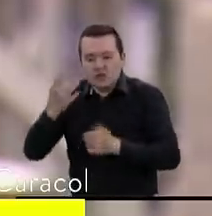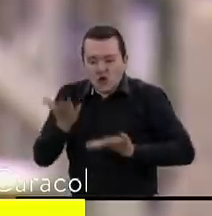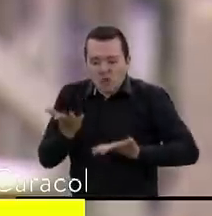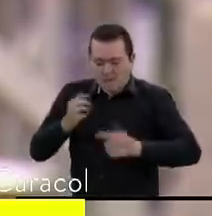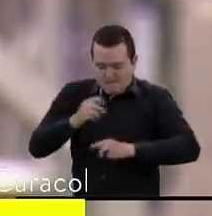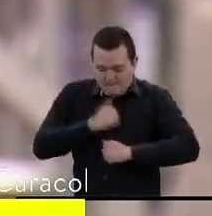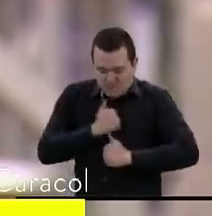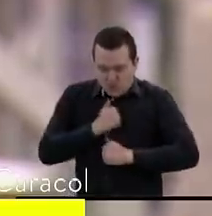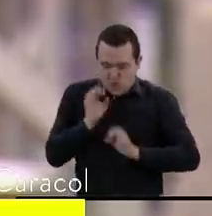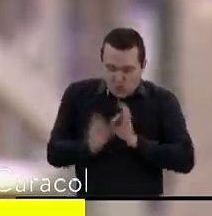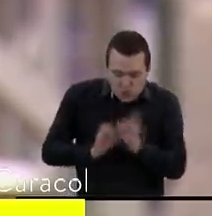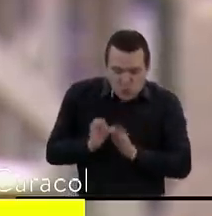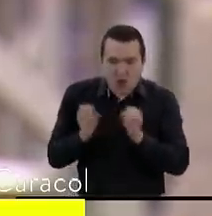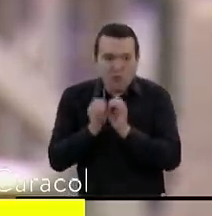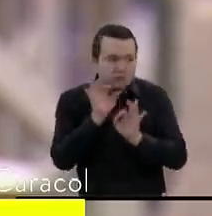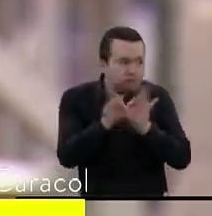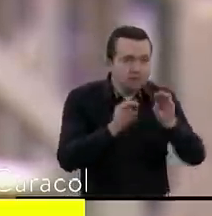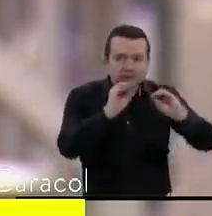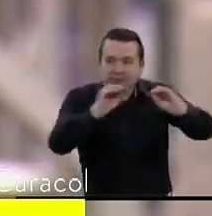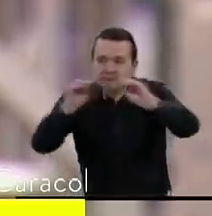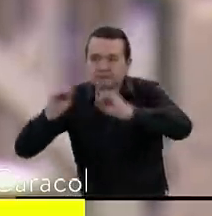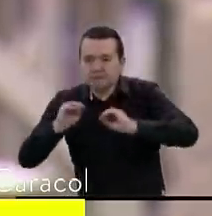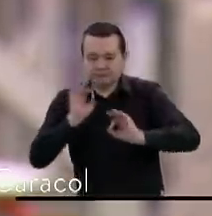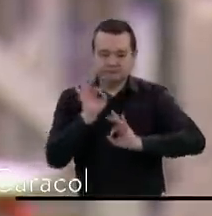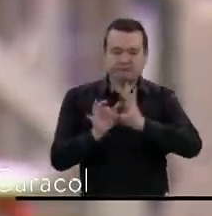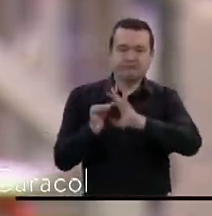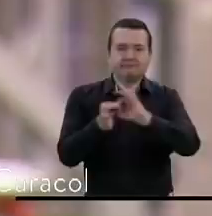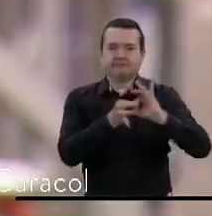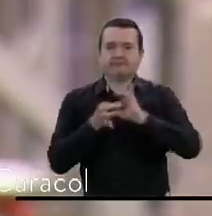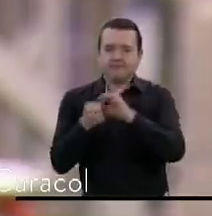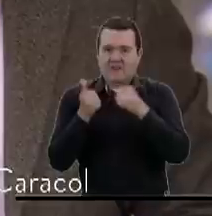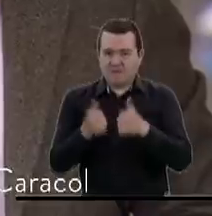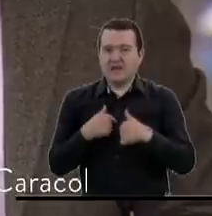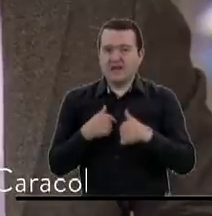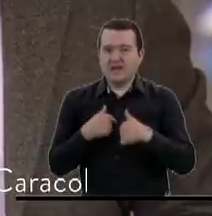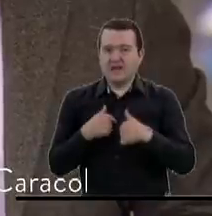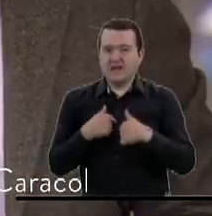la ciudad por el COVID-19. Información desde el norte de Bogotá, Nicolás Rojas, Noticias Caracol.